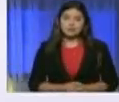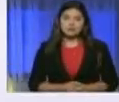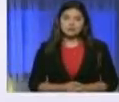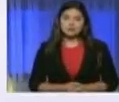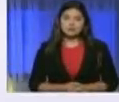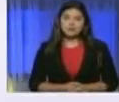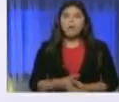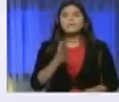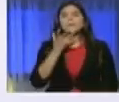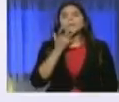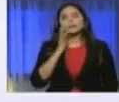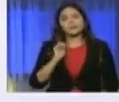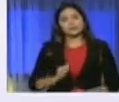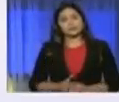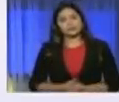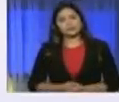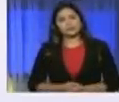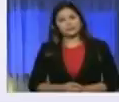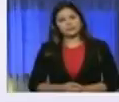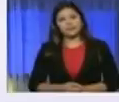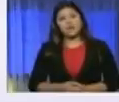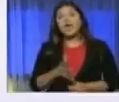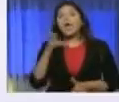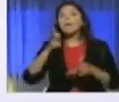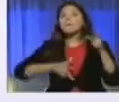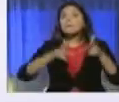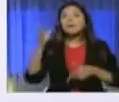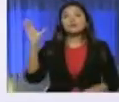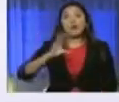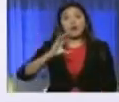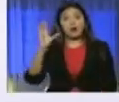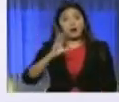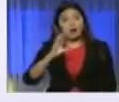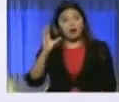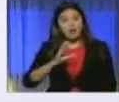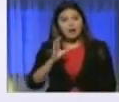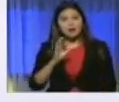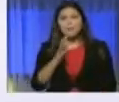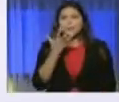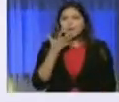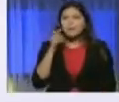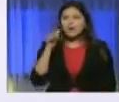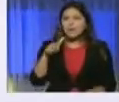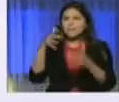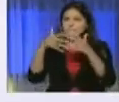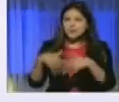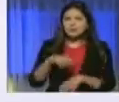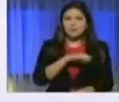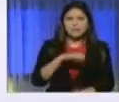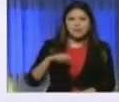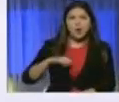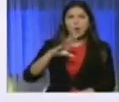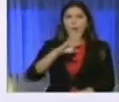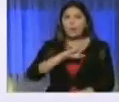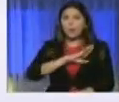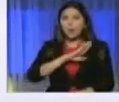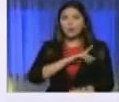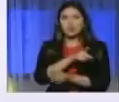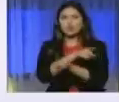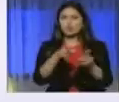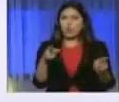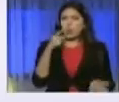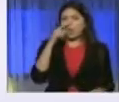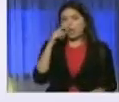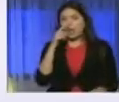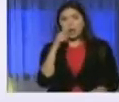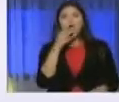Por ejemplo, si el metro de Caracas fuera privado y estuviera en manos de los pelucones, ¿cuánto cree